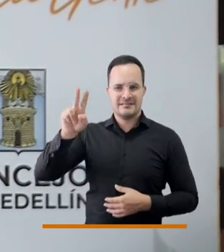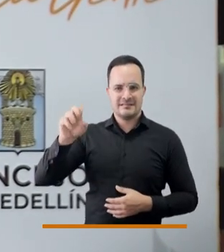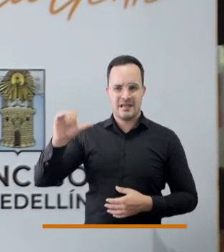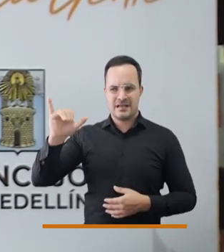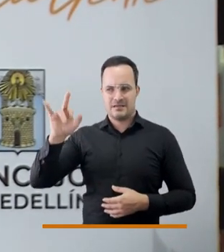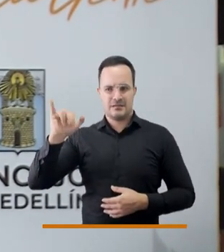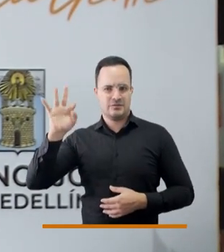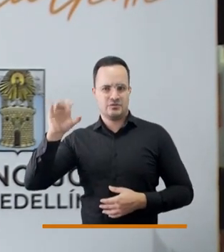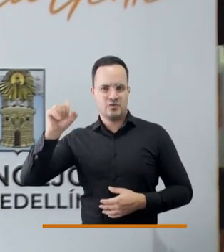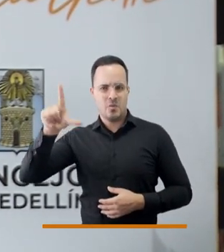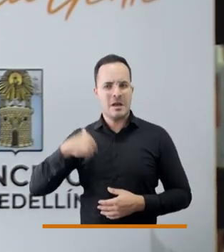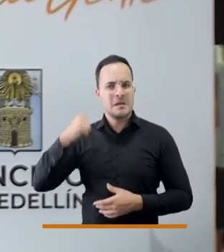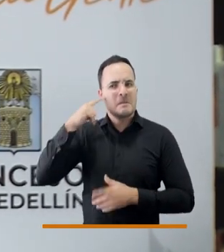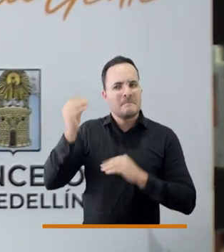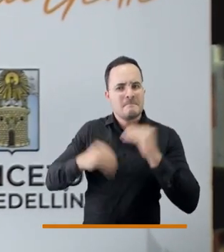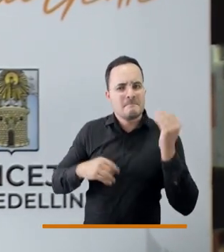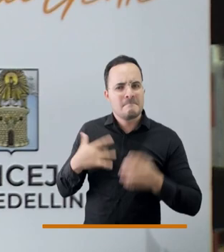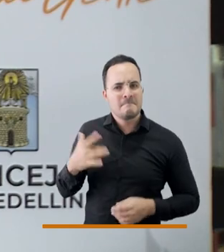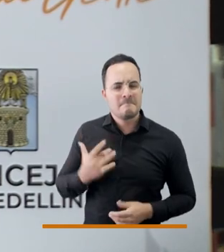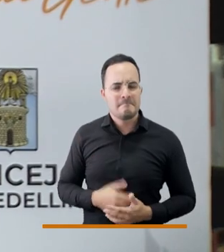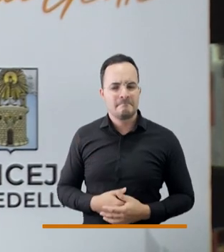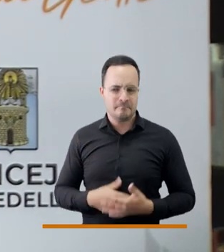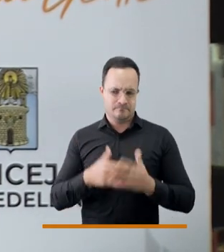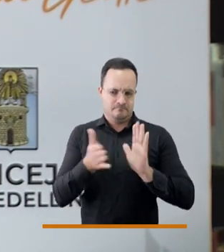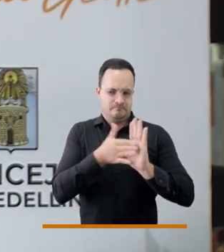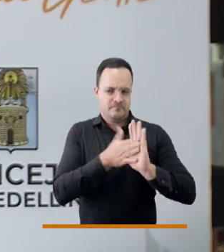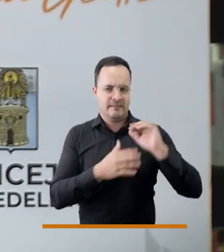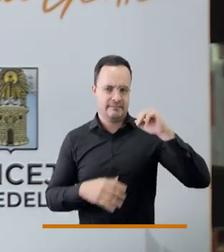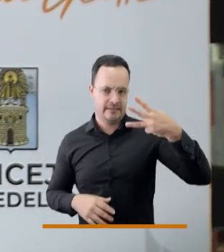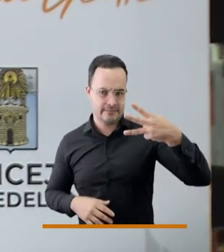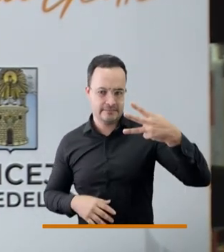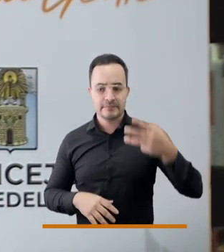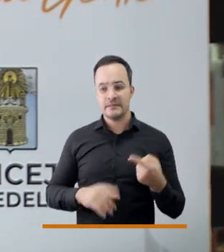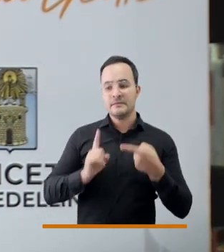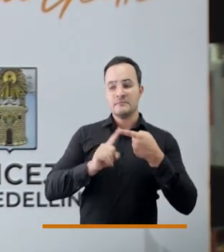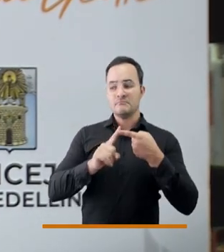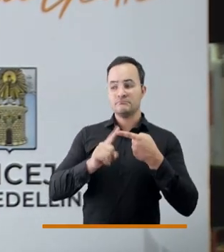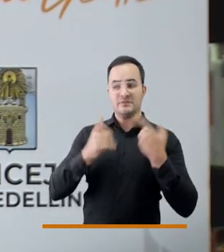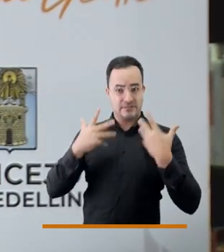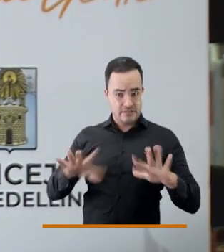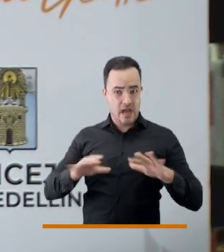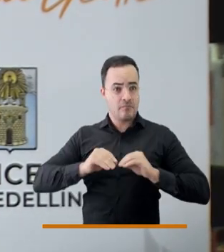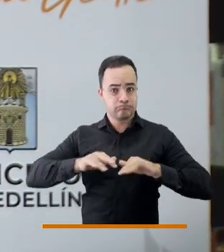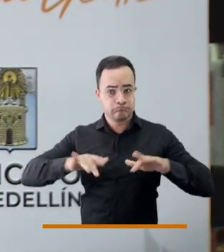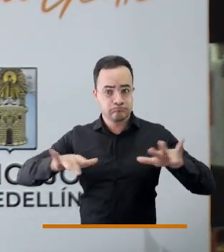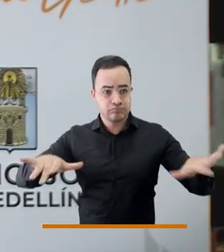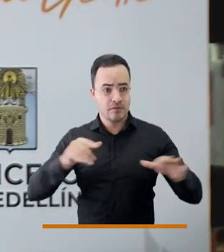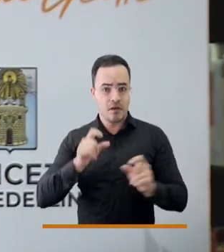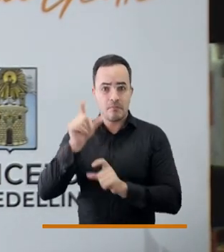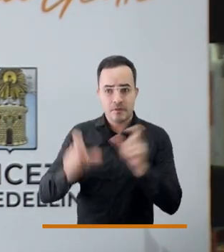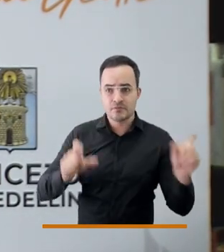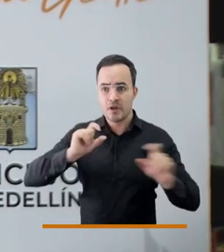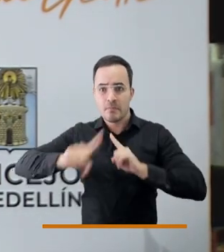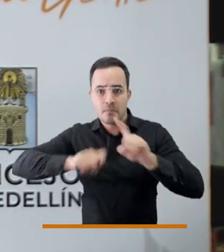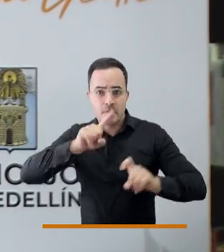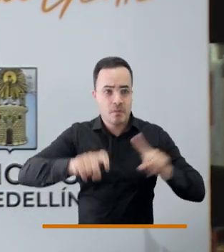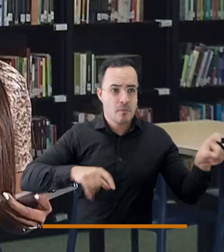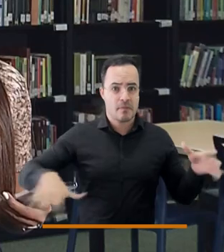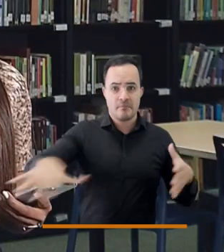Cristóbal, por tres motivos, razones fundamentales. La primera es no socializaron adecuadamente con la